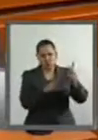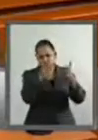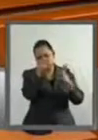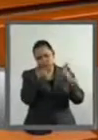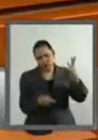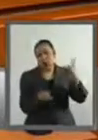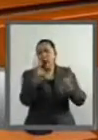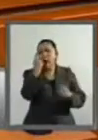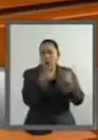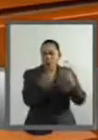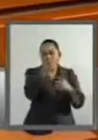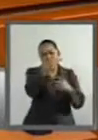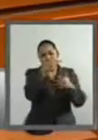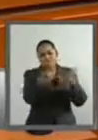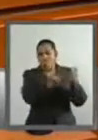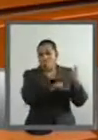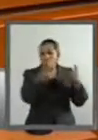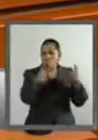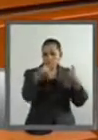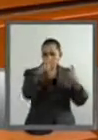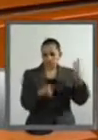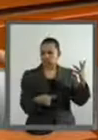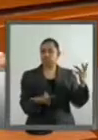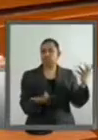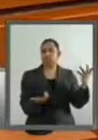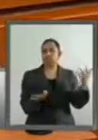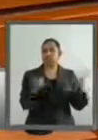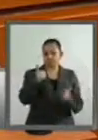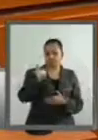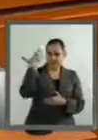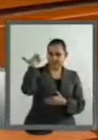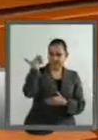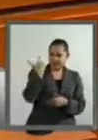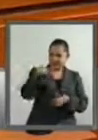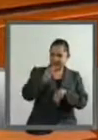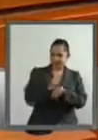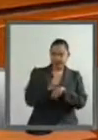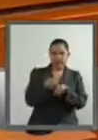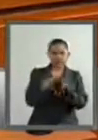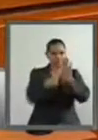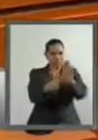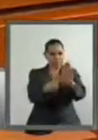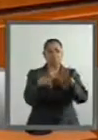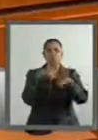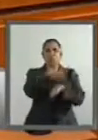el gasto de seguridad. Yo mostré hace unas semanas aquí una partida, la partida